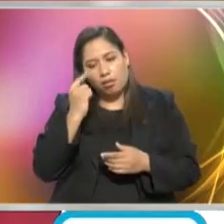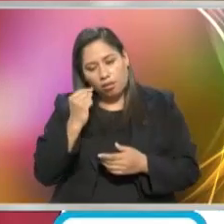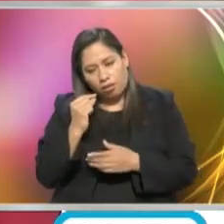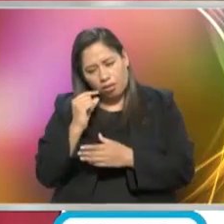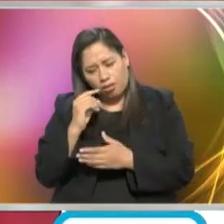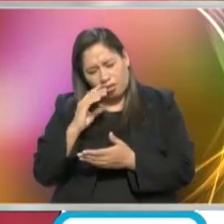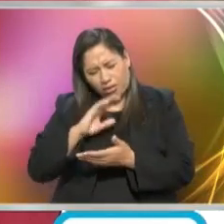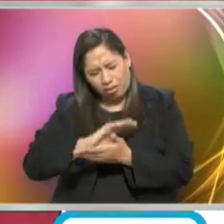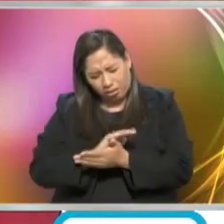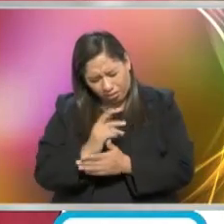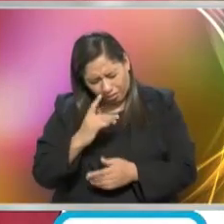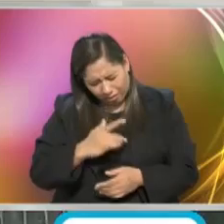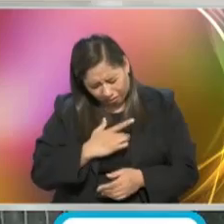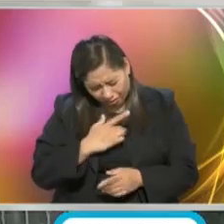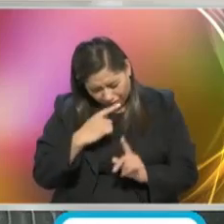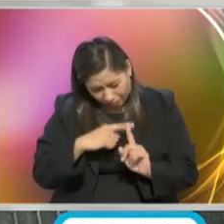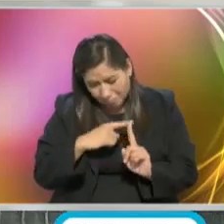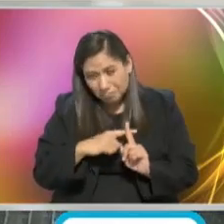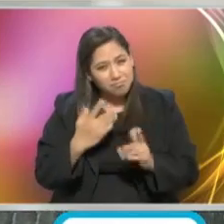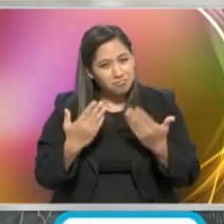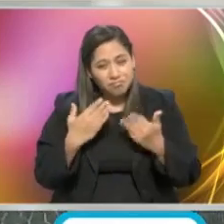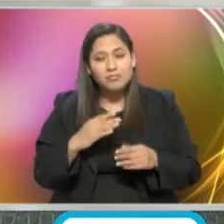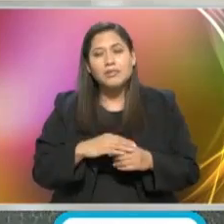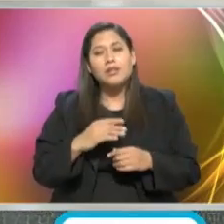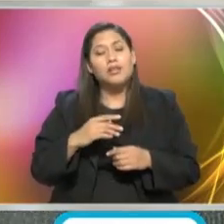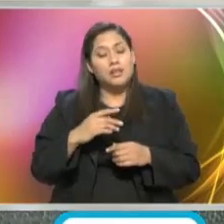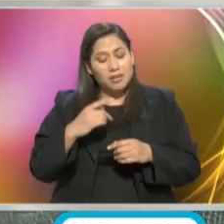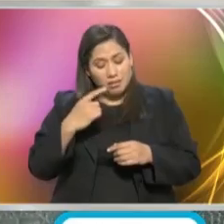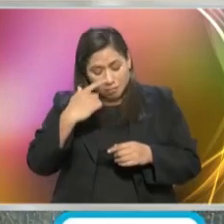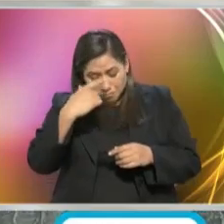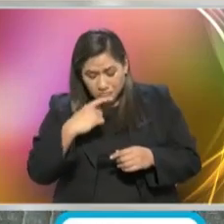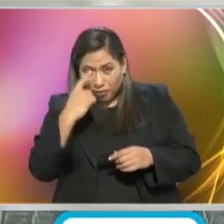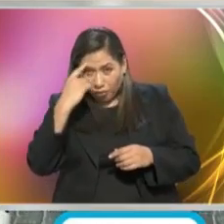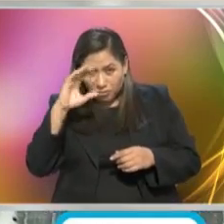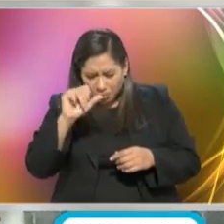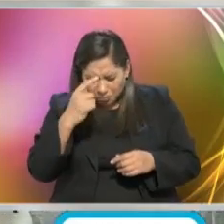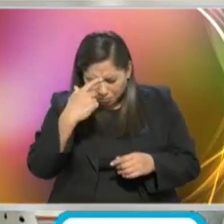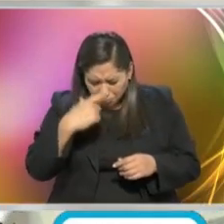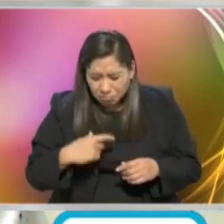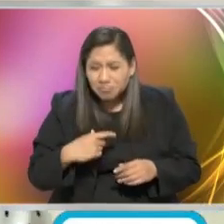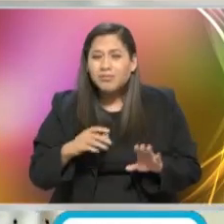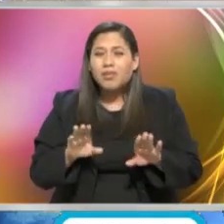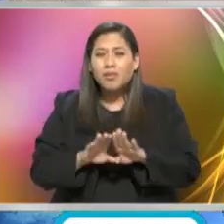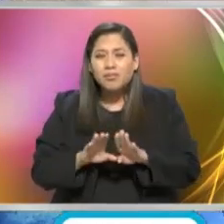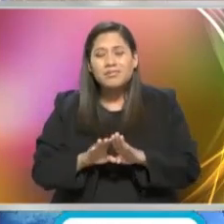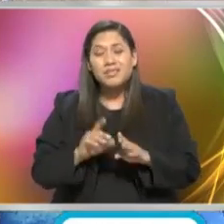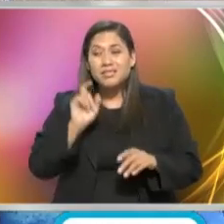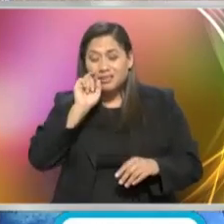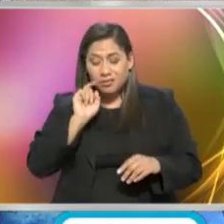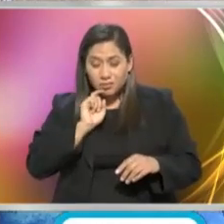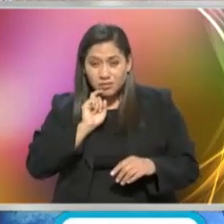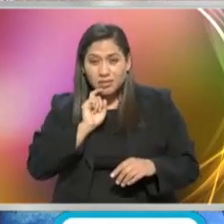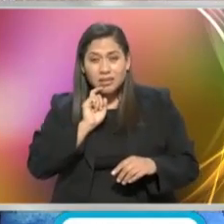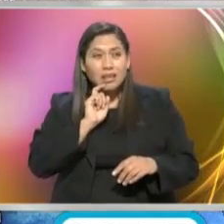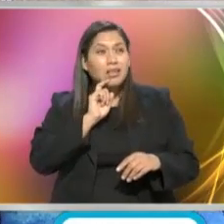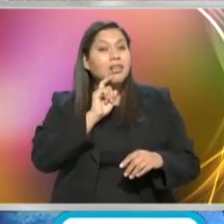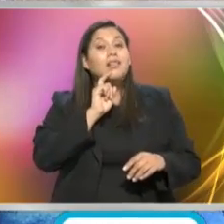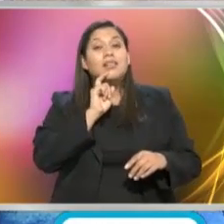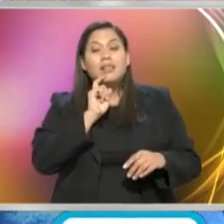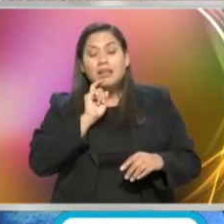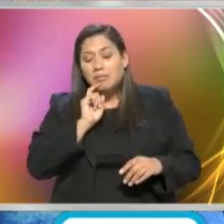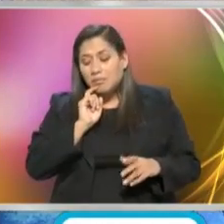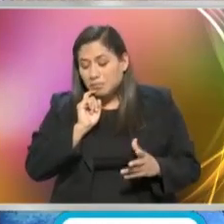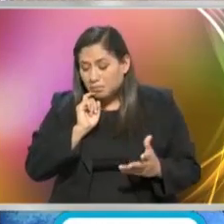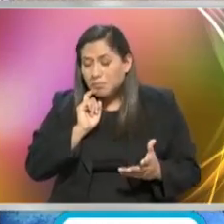buscan también es como un autoconcepto, como generar, muchas veces como la cuestión de la sexualidad termina siendo como un